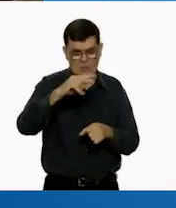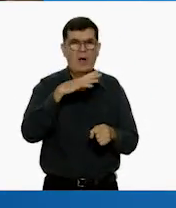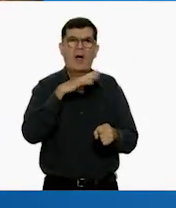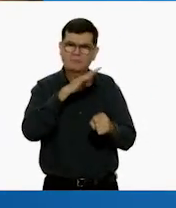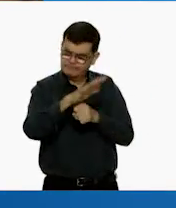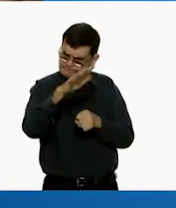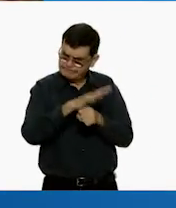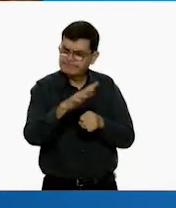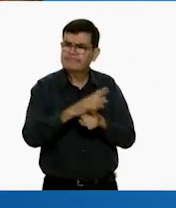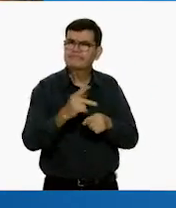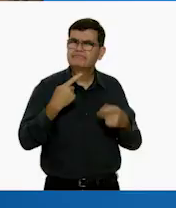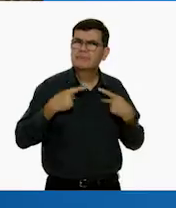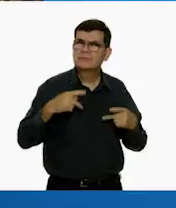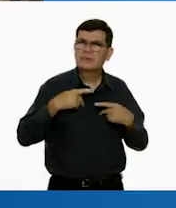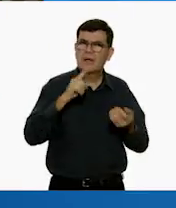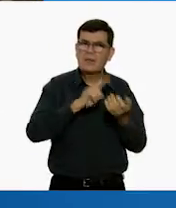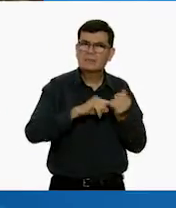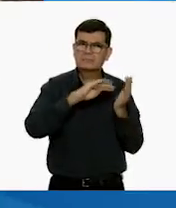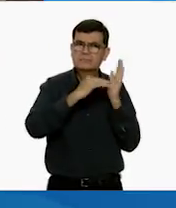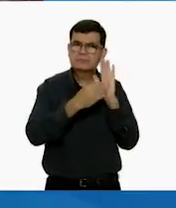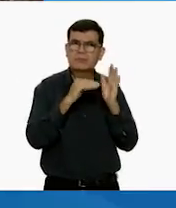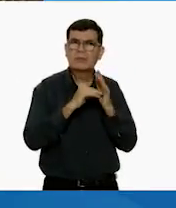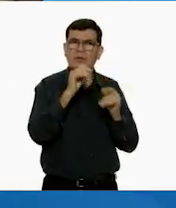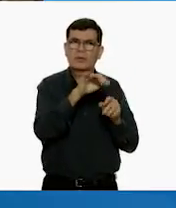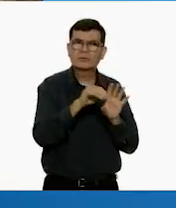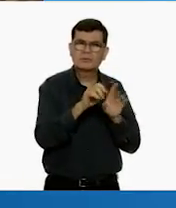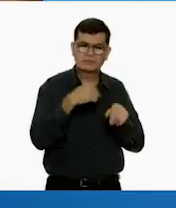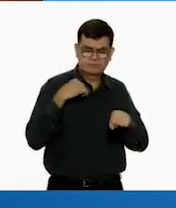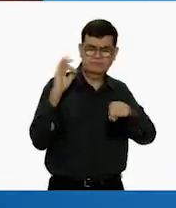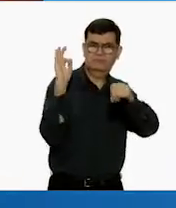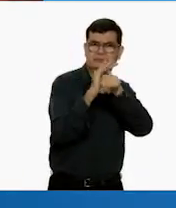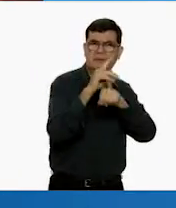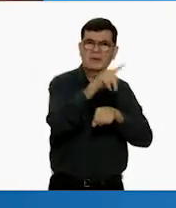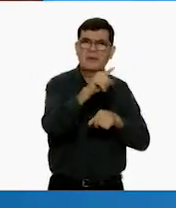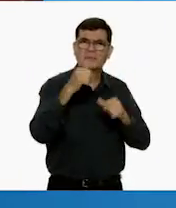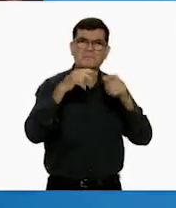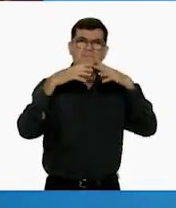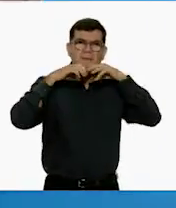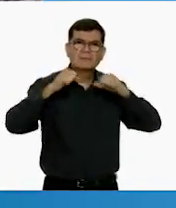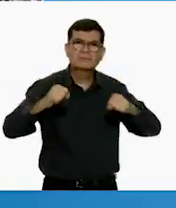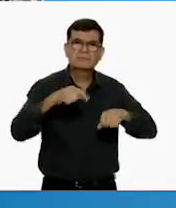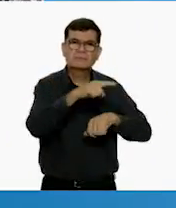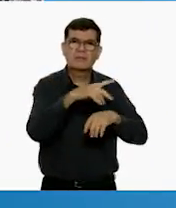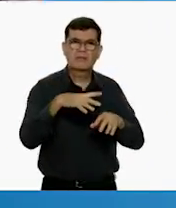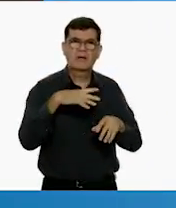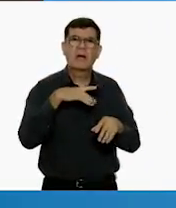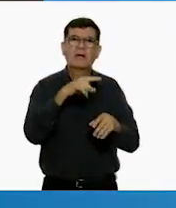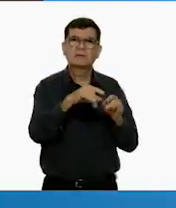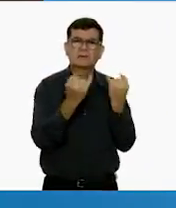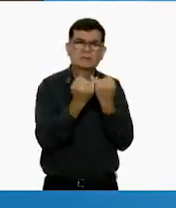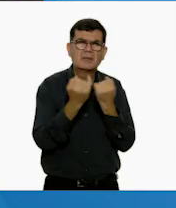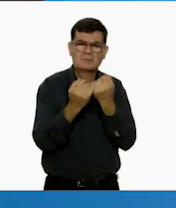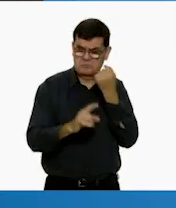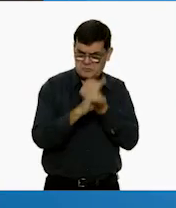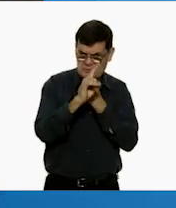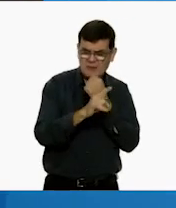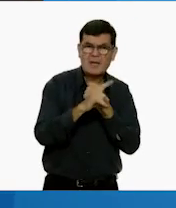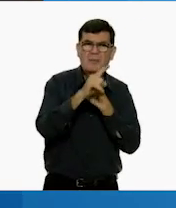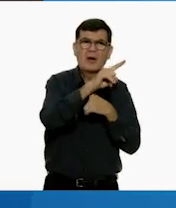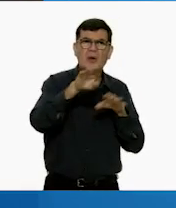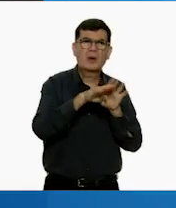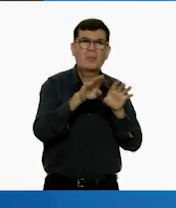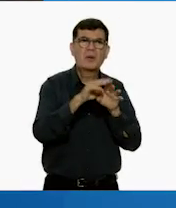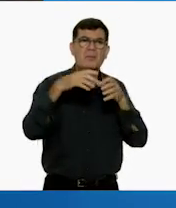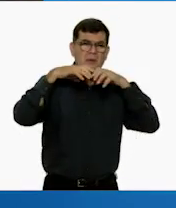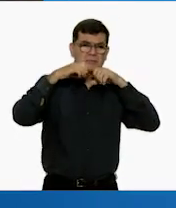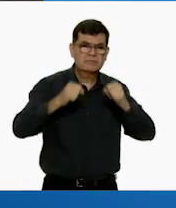conservadores todavía. Aunque hubieran perdido la Guerra de Reforma, había gente que apoyaba a Maximiliano, ¿no? Su relación con la Iglesia era problemática porque luego resultó que